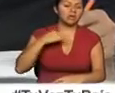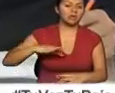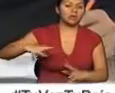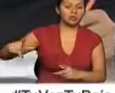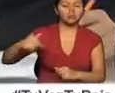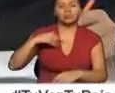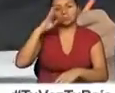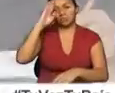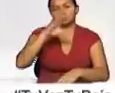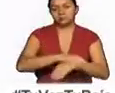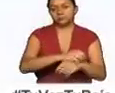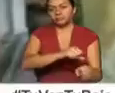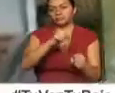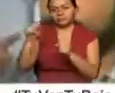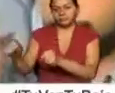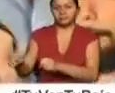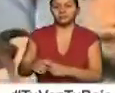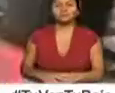Janeiro.